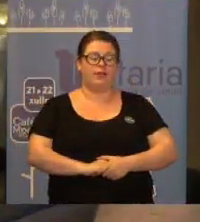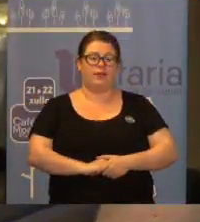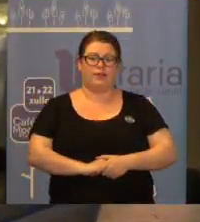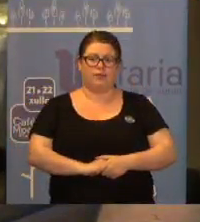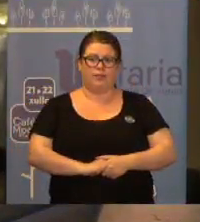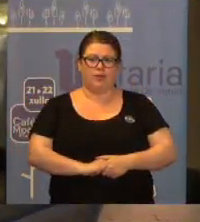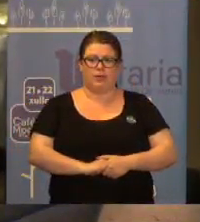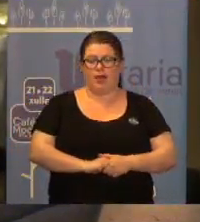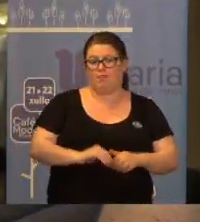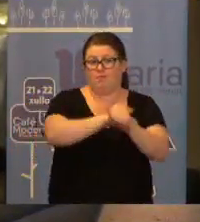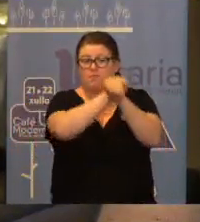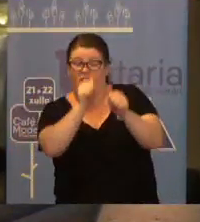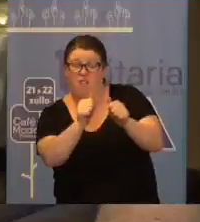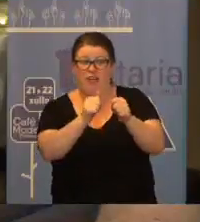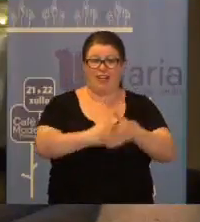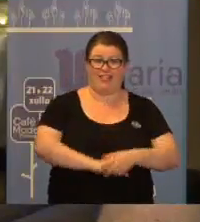que é unha figura en realidad,